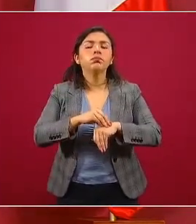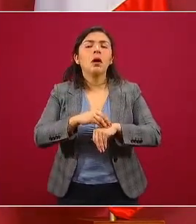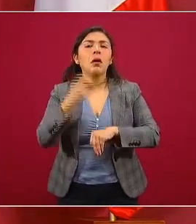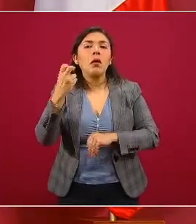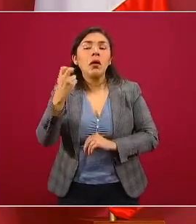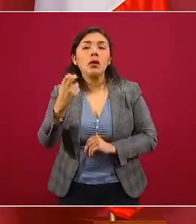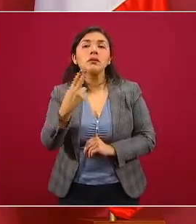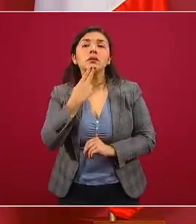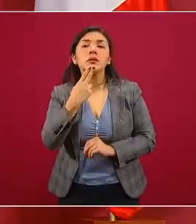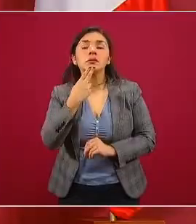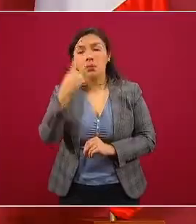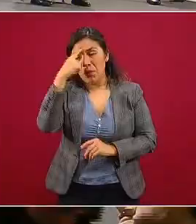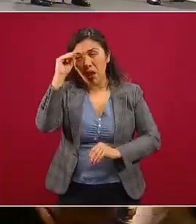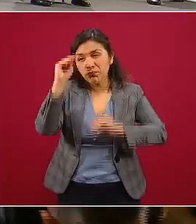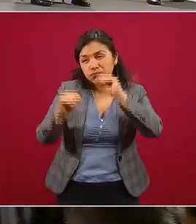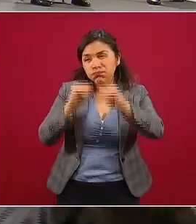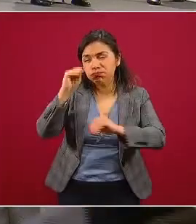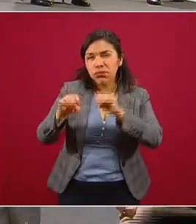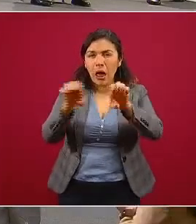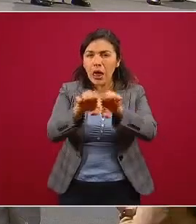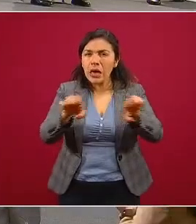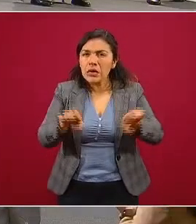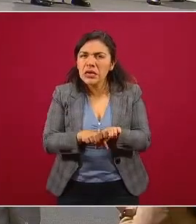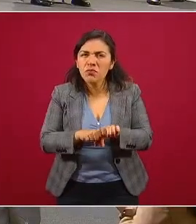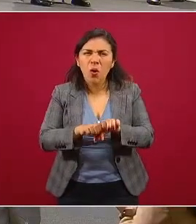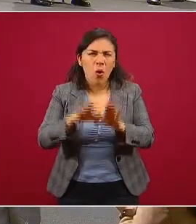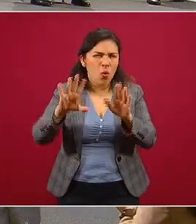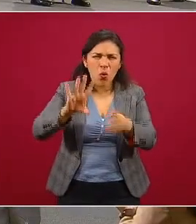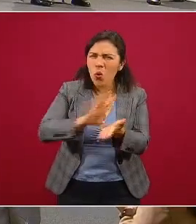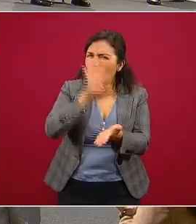para terminar de equiparlo, para